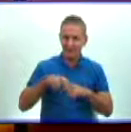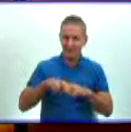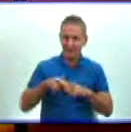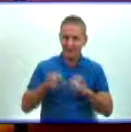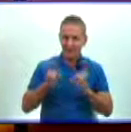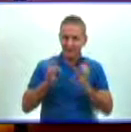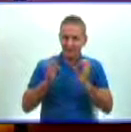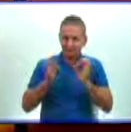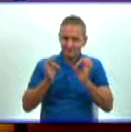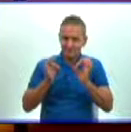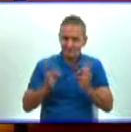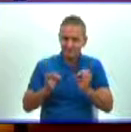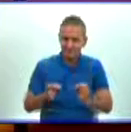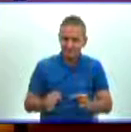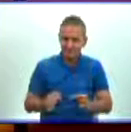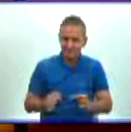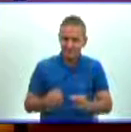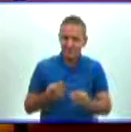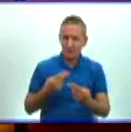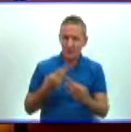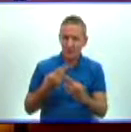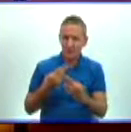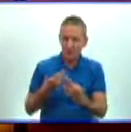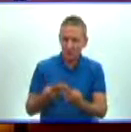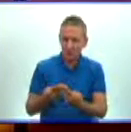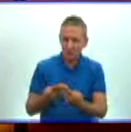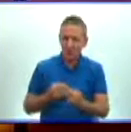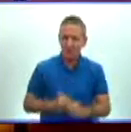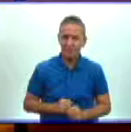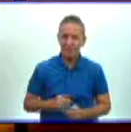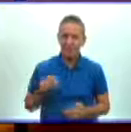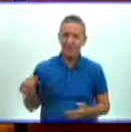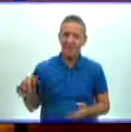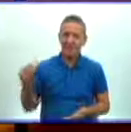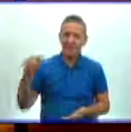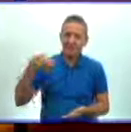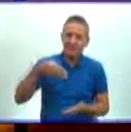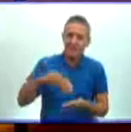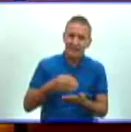y confiados de que van a llegar a la clase